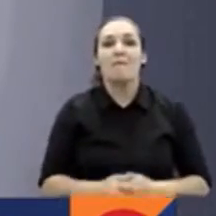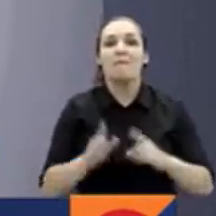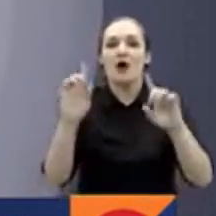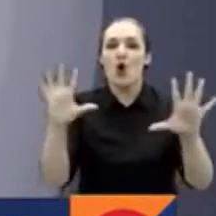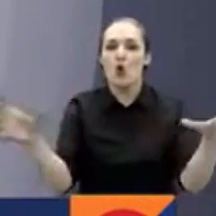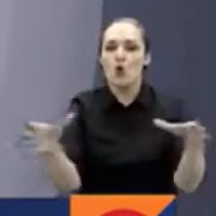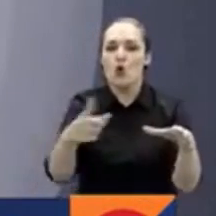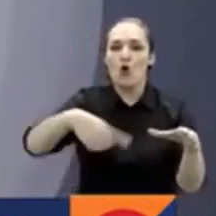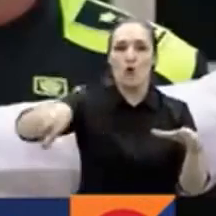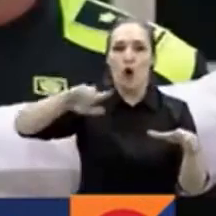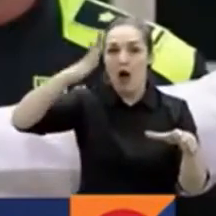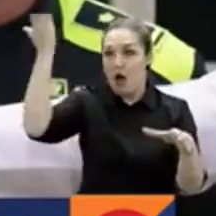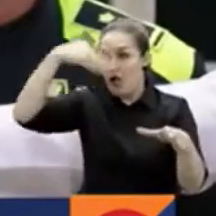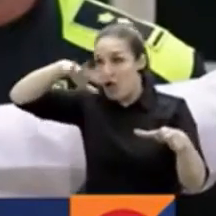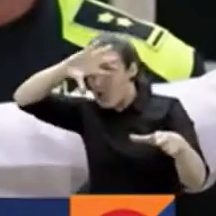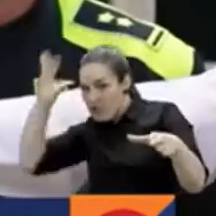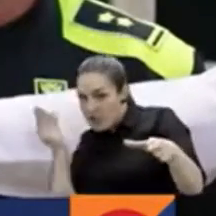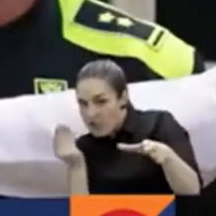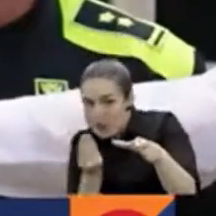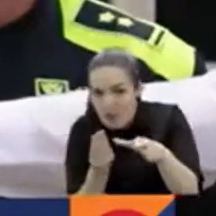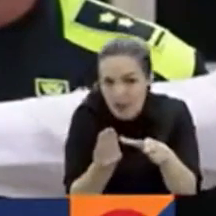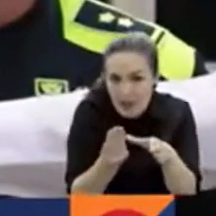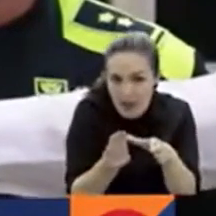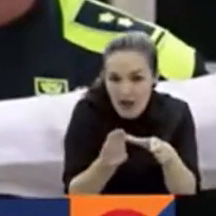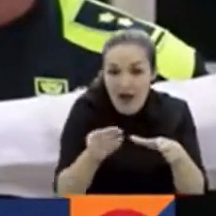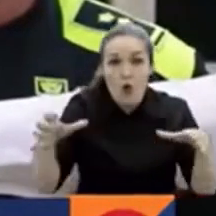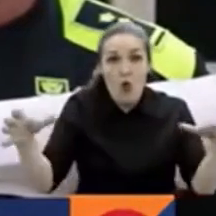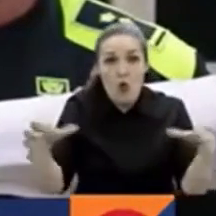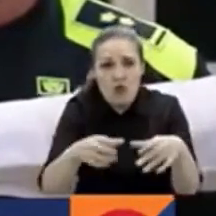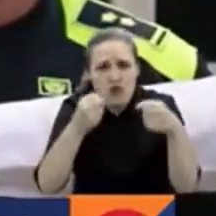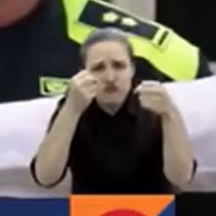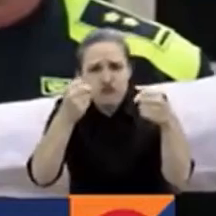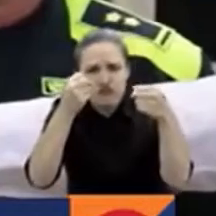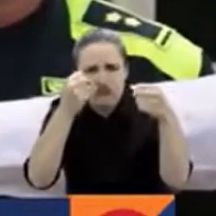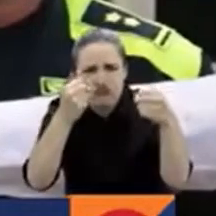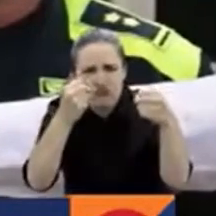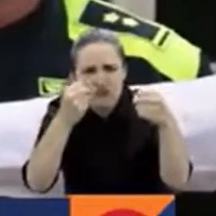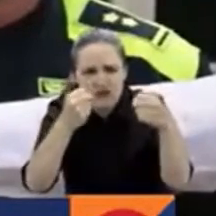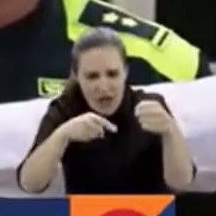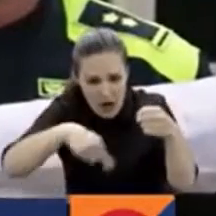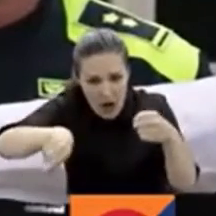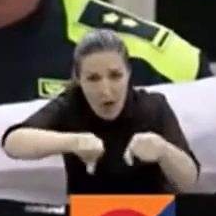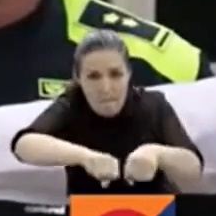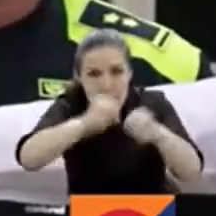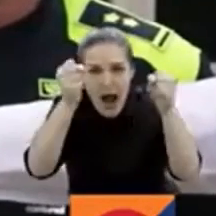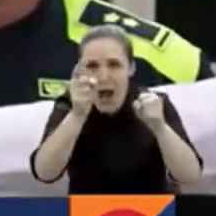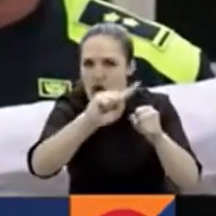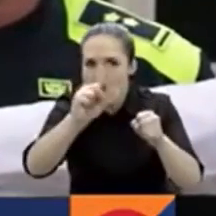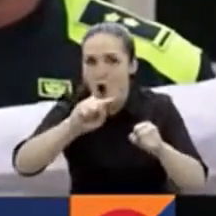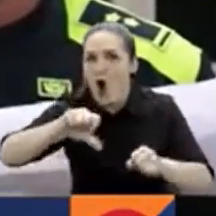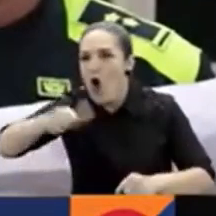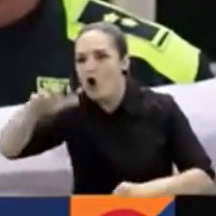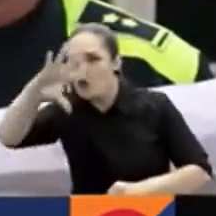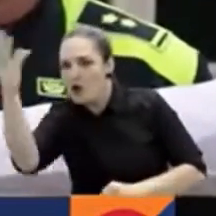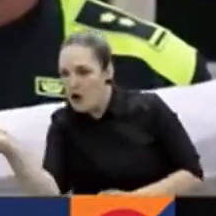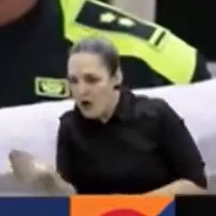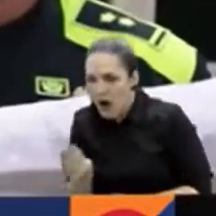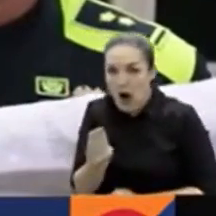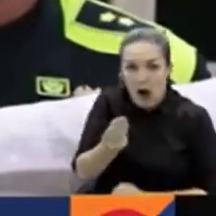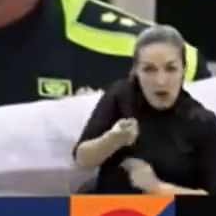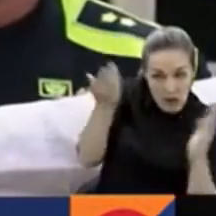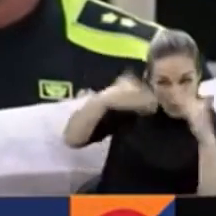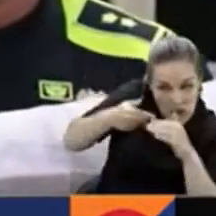en la protesta minera. Detrás de esos actos de vandalismo, detrás de esos actos criminales, está claramente